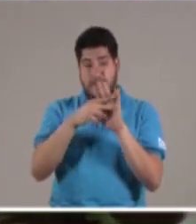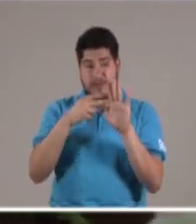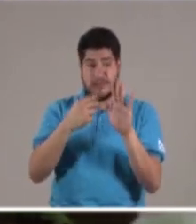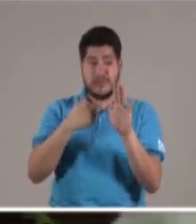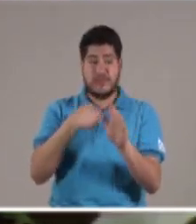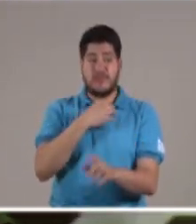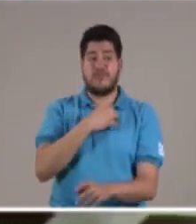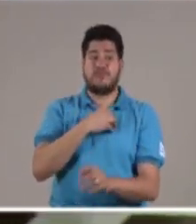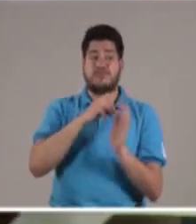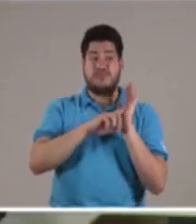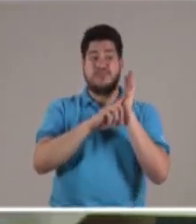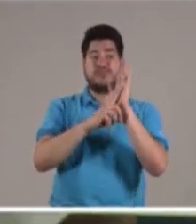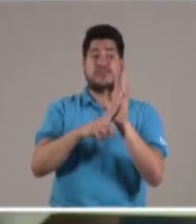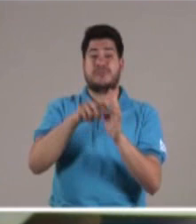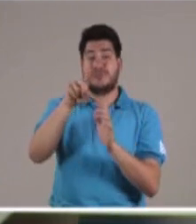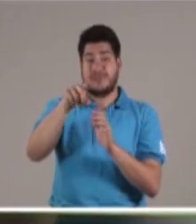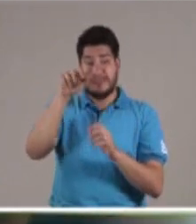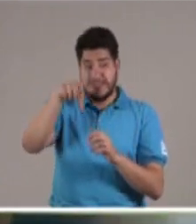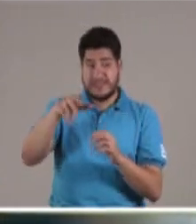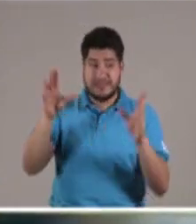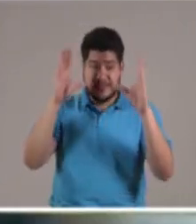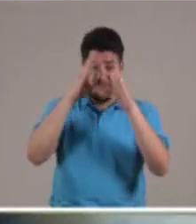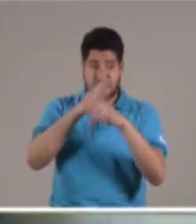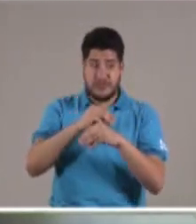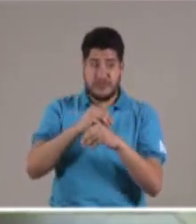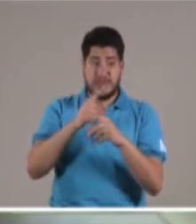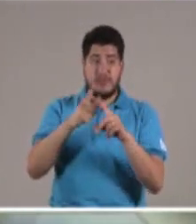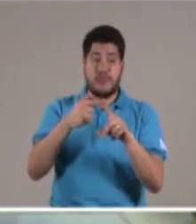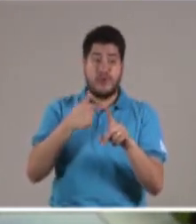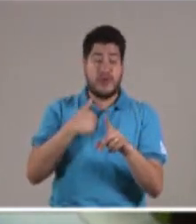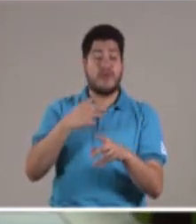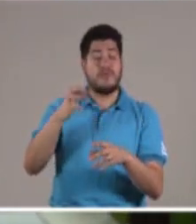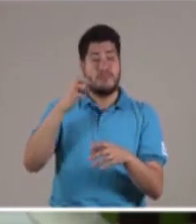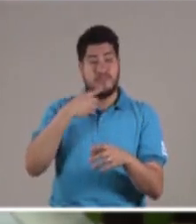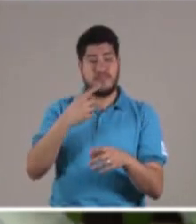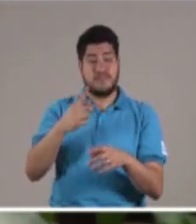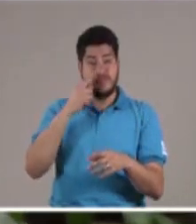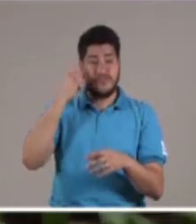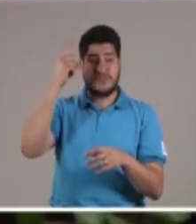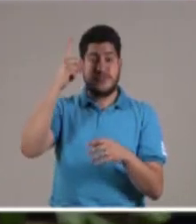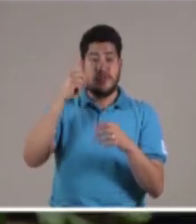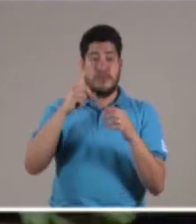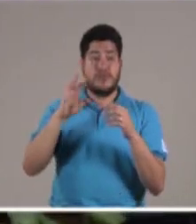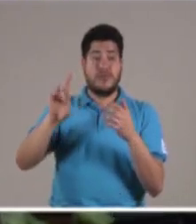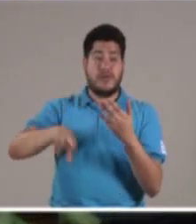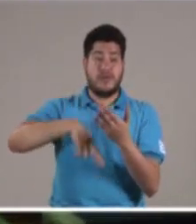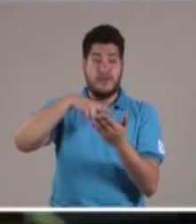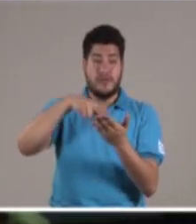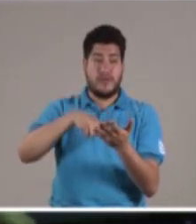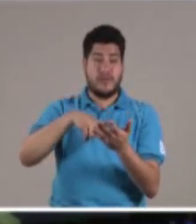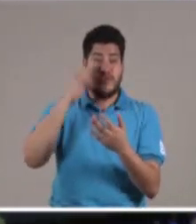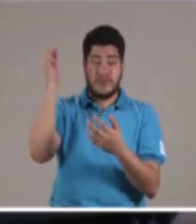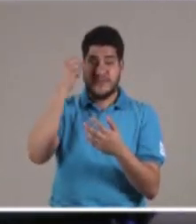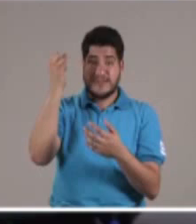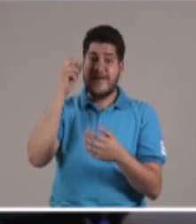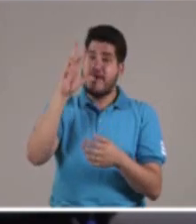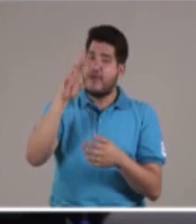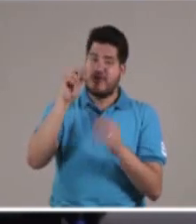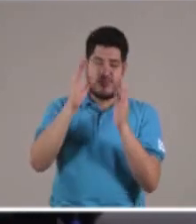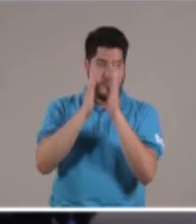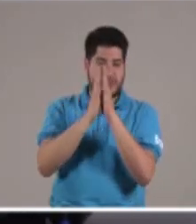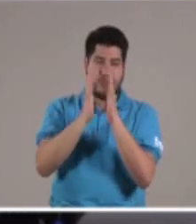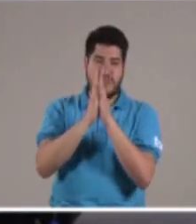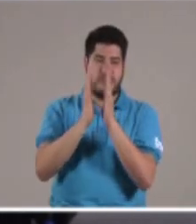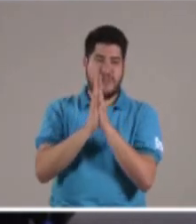que yo quisiera presentarle a usted en esta noche por lo cual yo digo que el señor resucitó el día sábado y no el domingo